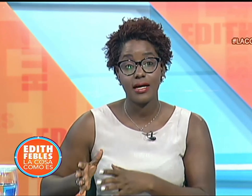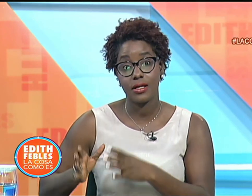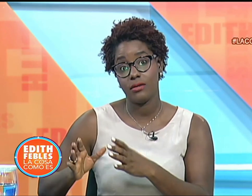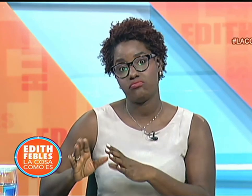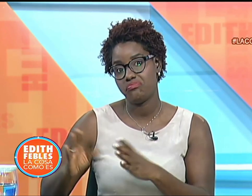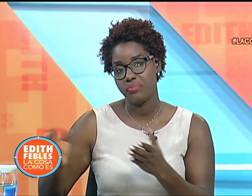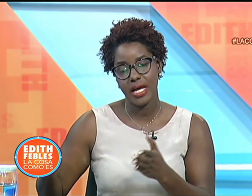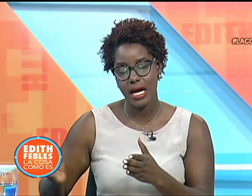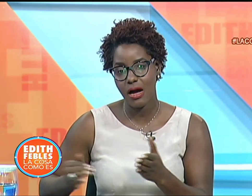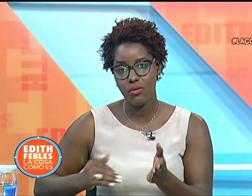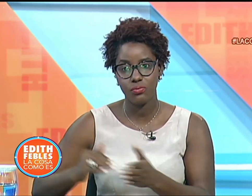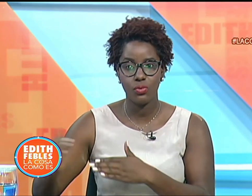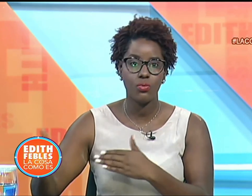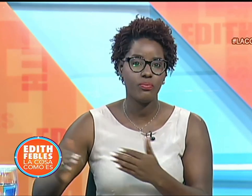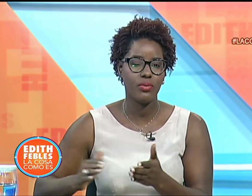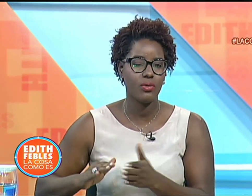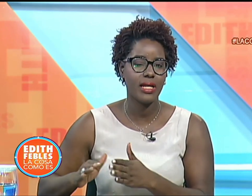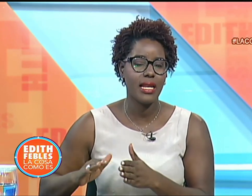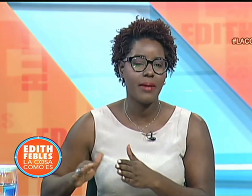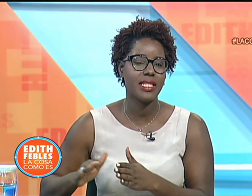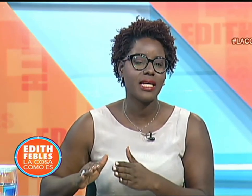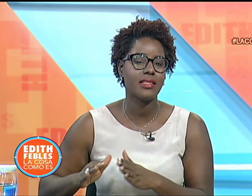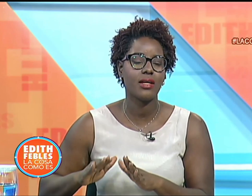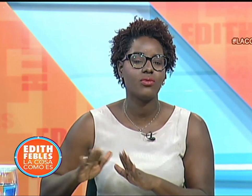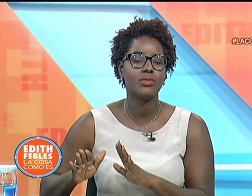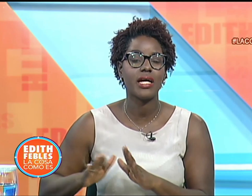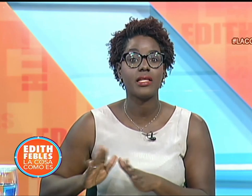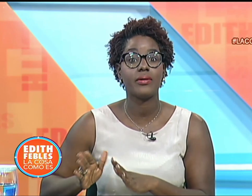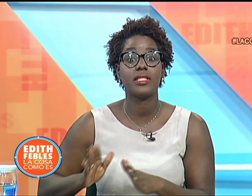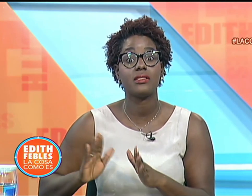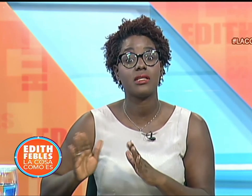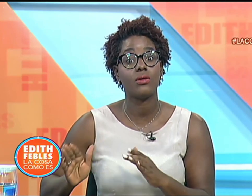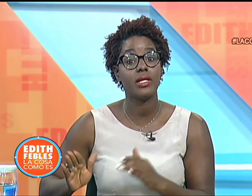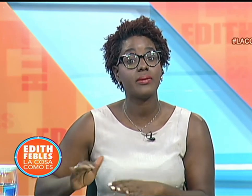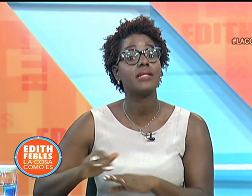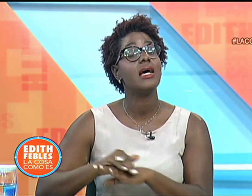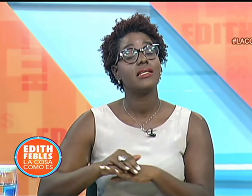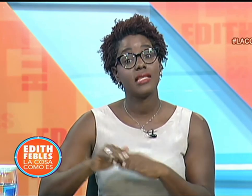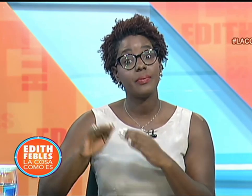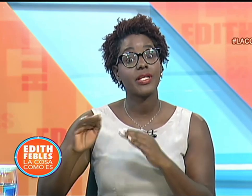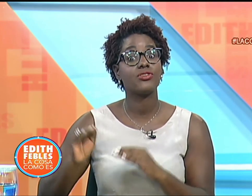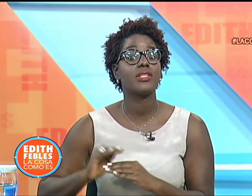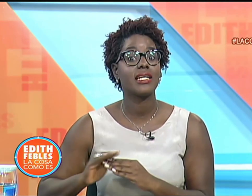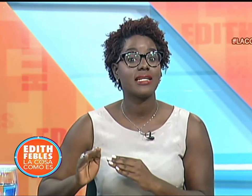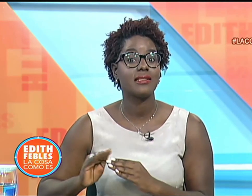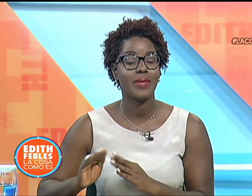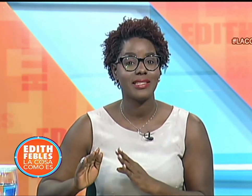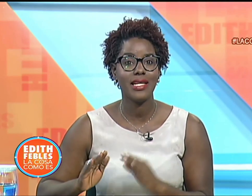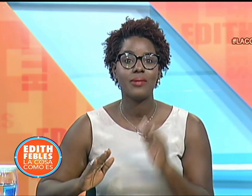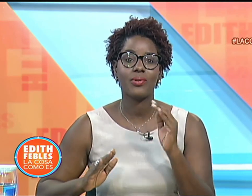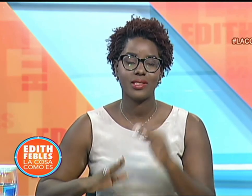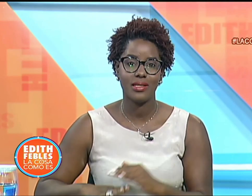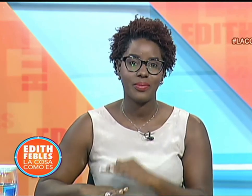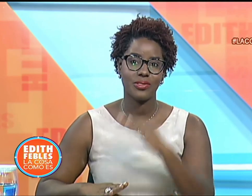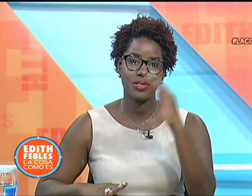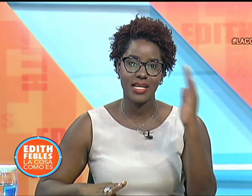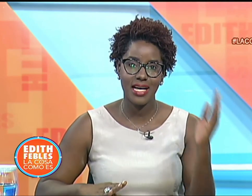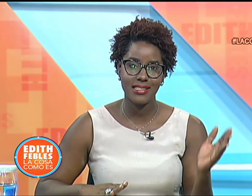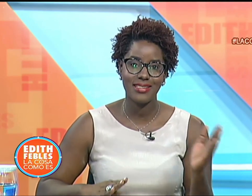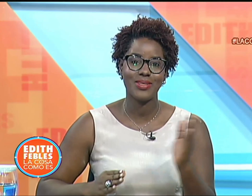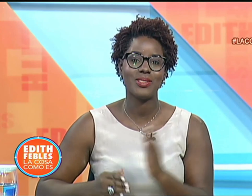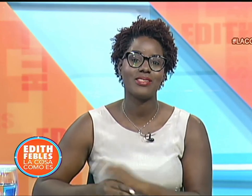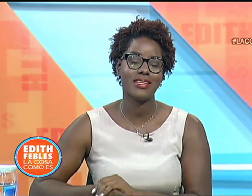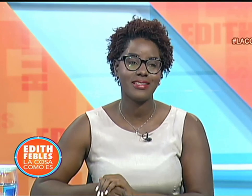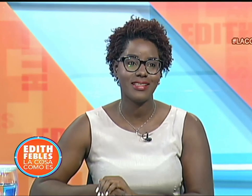está que para la mitad de un tanque de 25 libras, si el precio del gas se mantiene, porque si el precio de